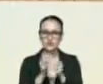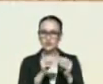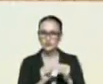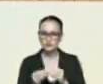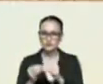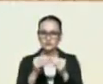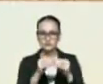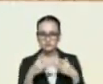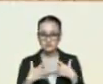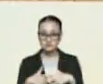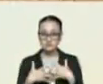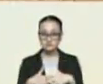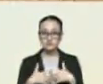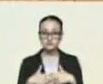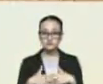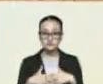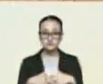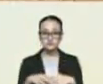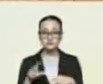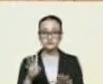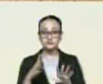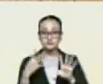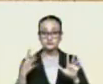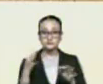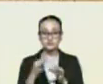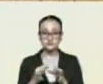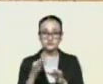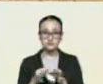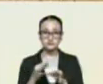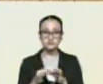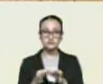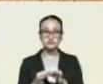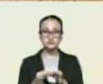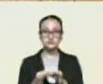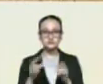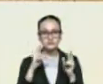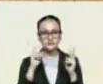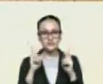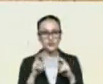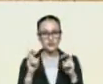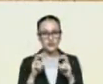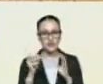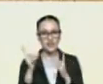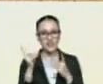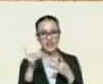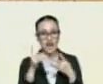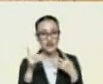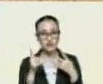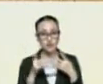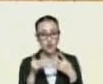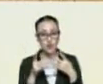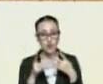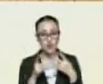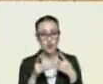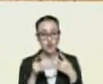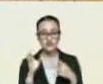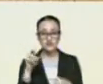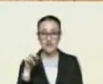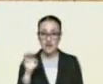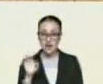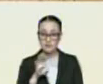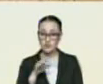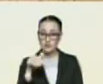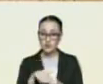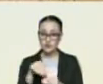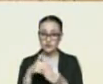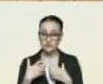de la máquina de votación se hizo el 19 de septiembre. La auditoría de datos electorales de la máquina de votación